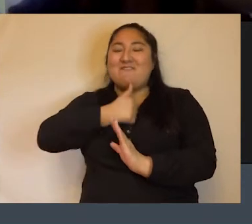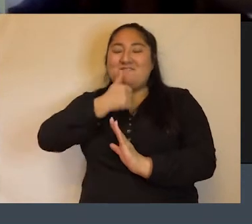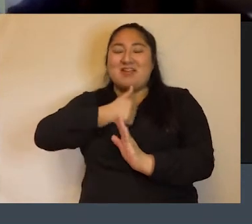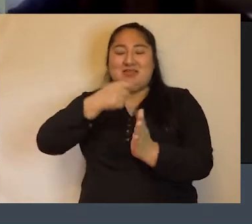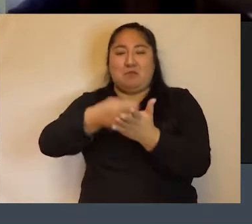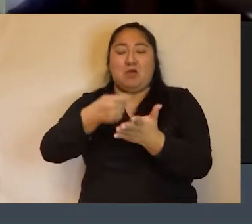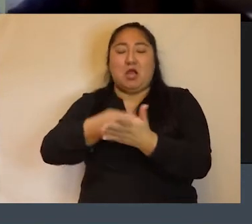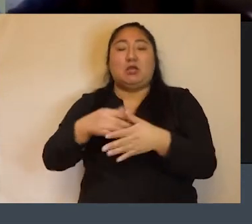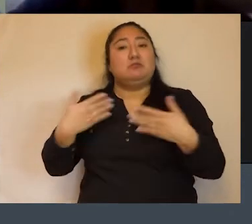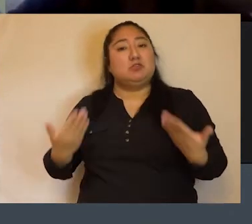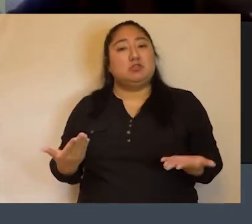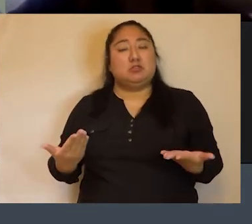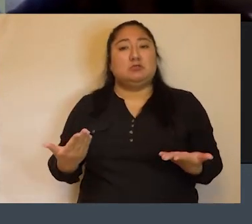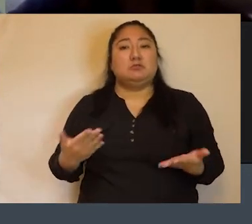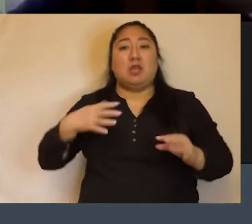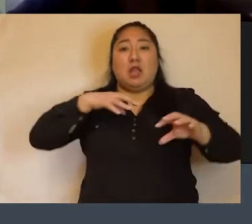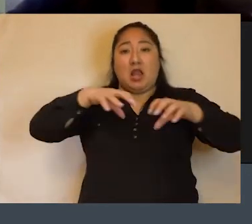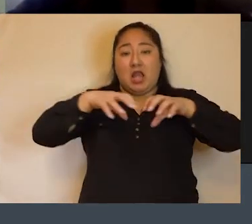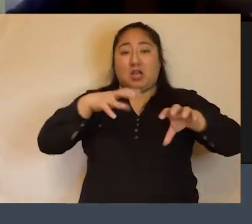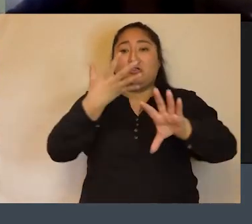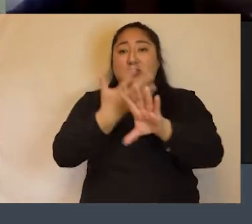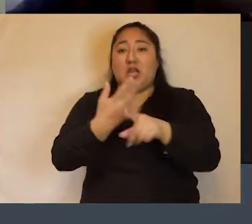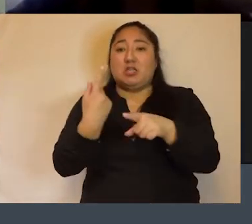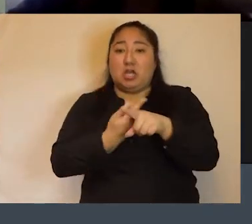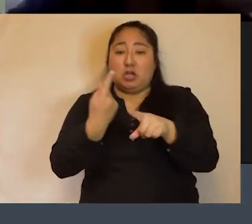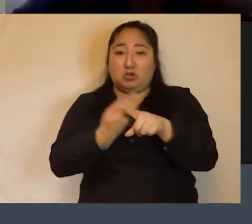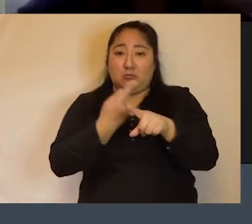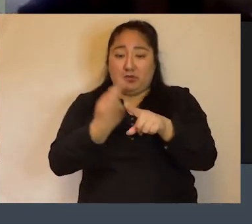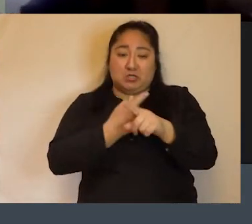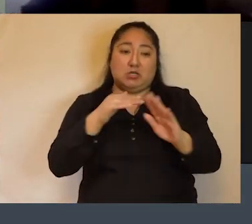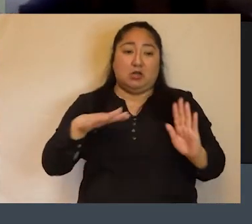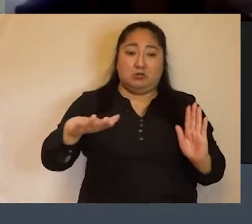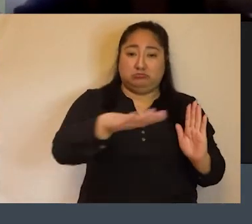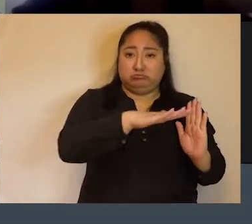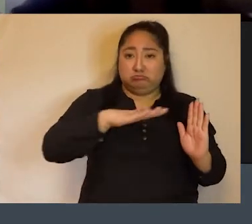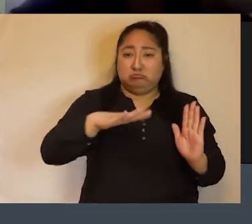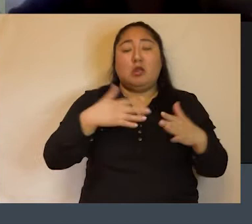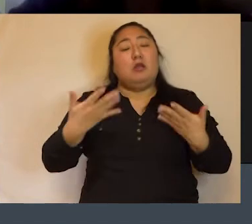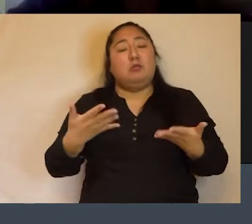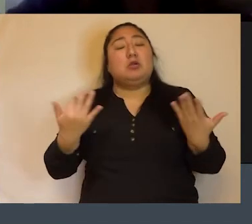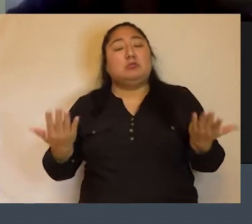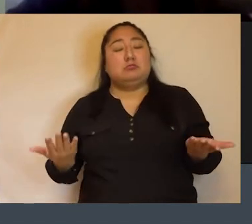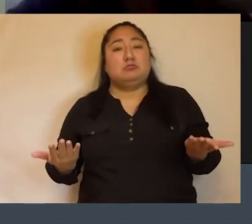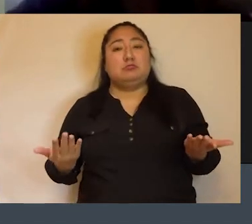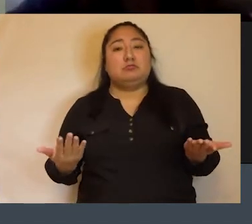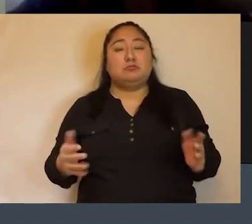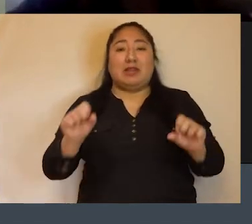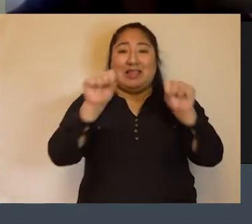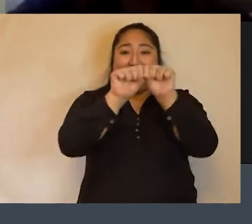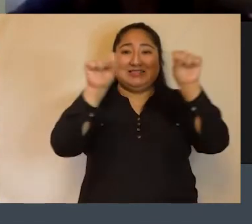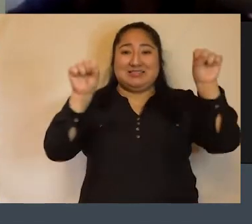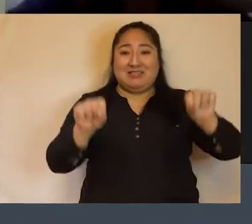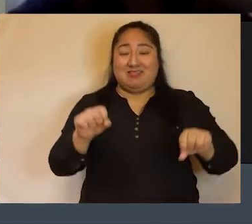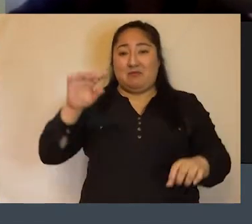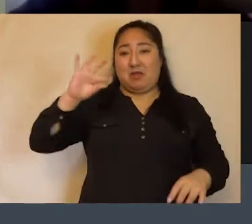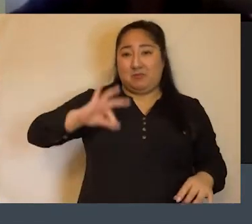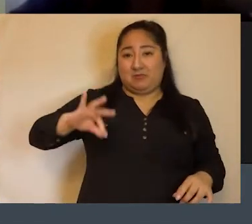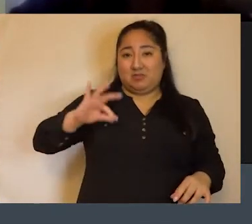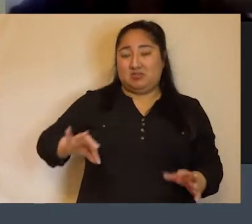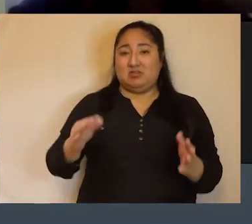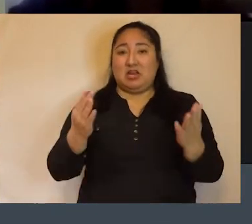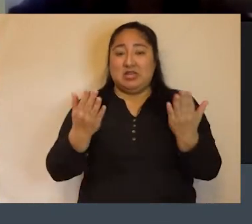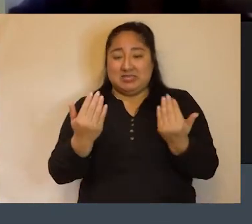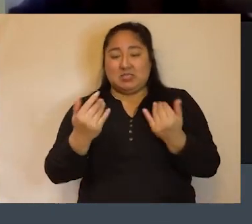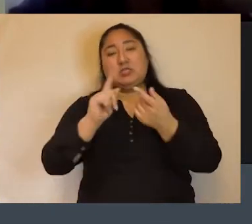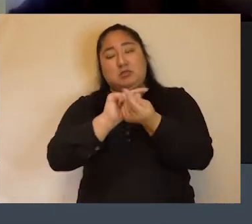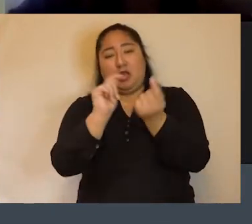no pago. Por lo tanto, también las cosas hay que hablarlas dentro de su mérito, ¿ya? Efectivamente, el sistema